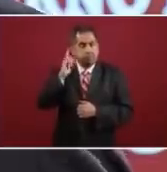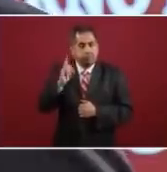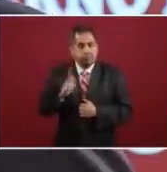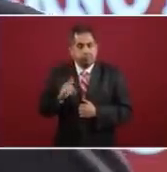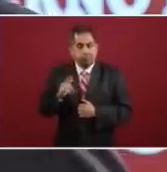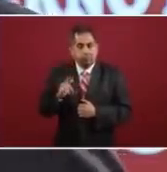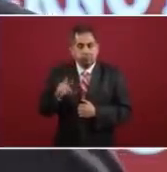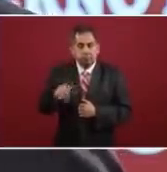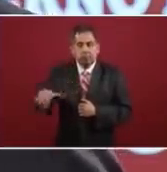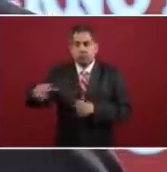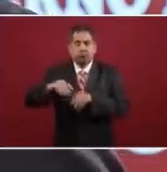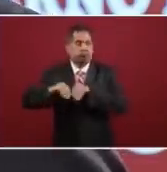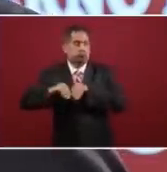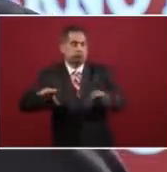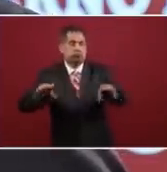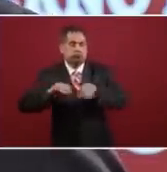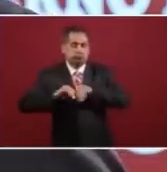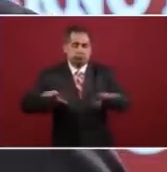y se conozca